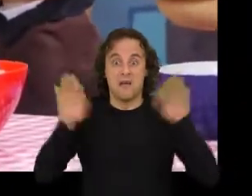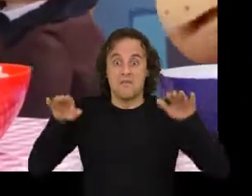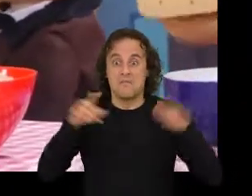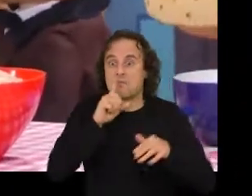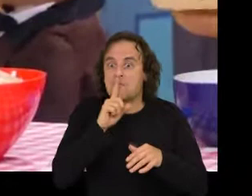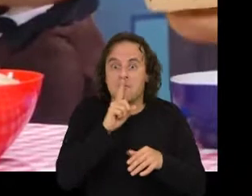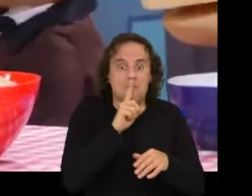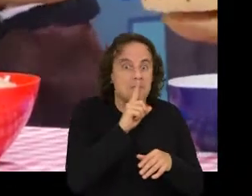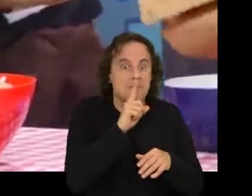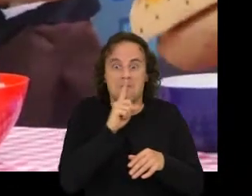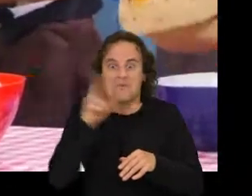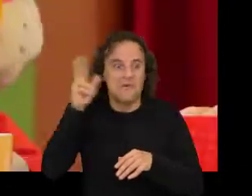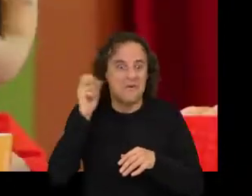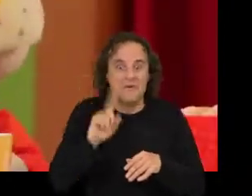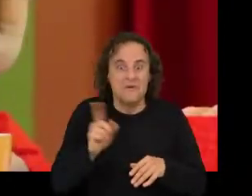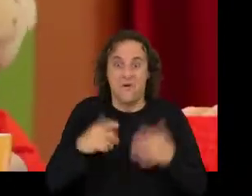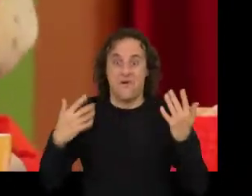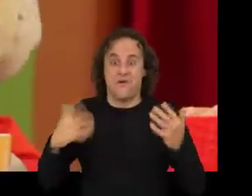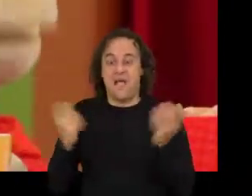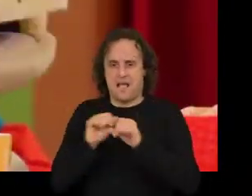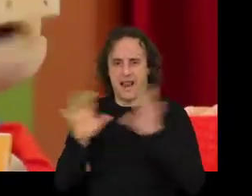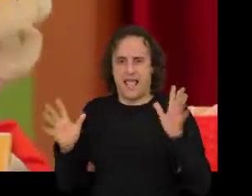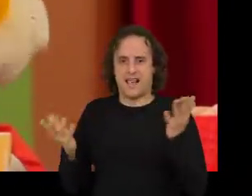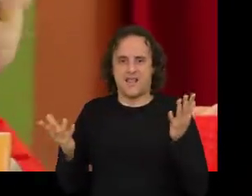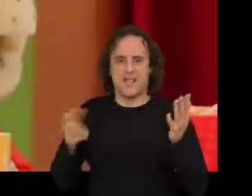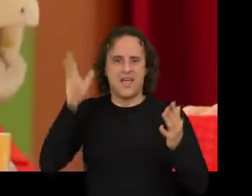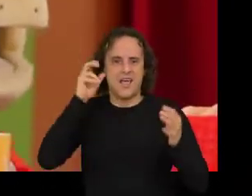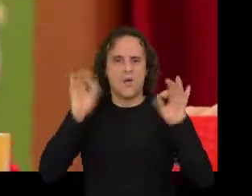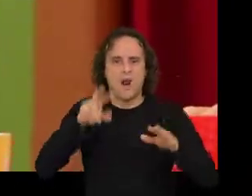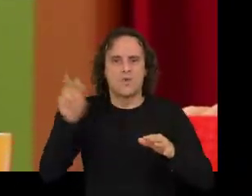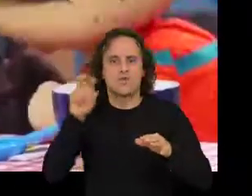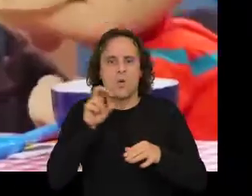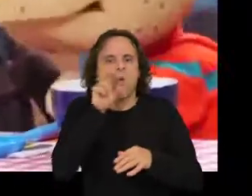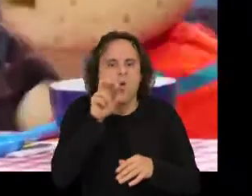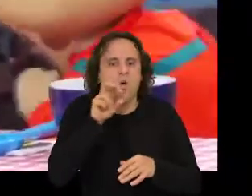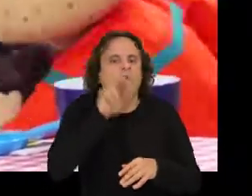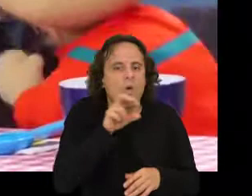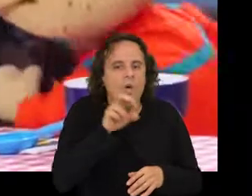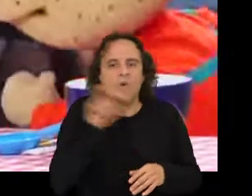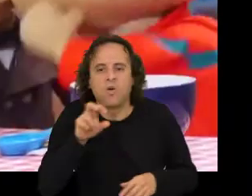silencio, caladiñas, caladiñas, caladiñas. Claro, los que fan ruido son los moscón.